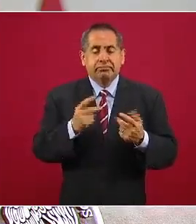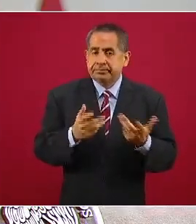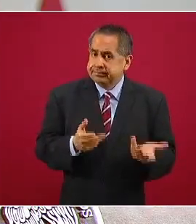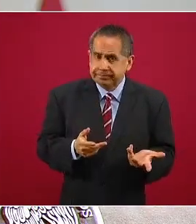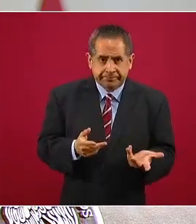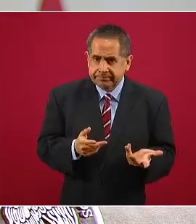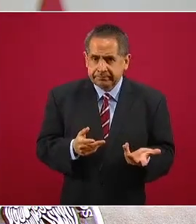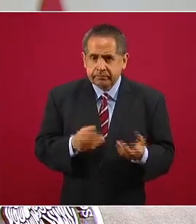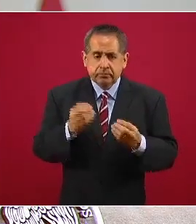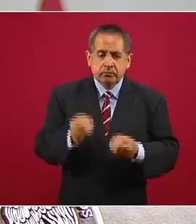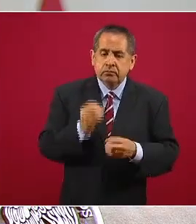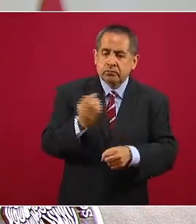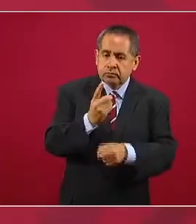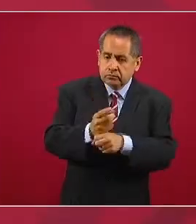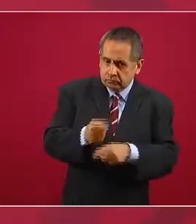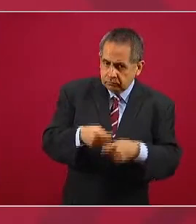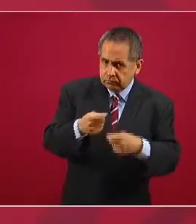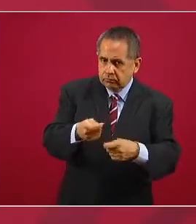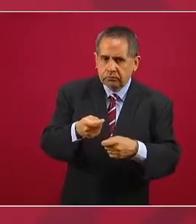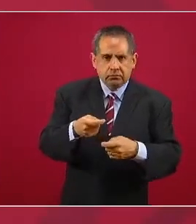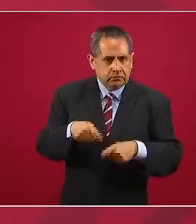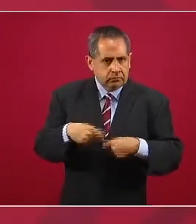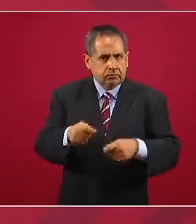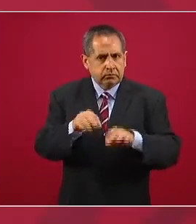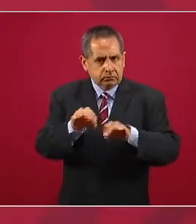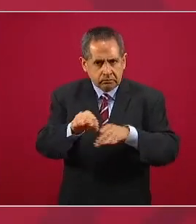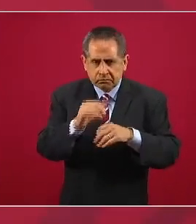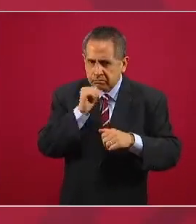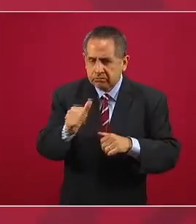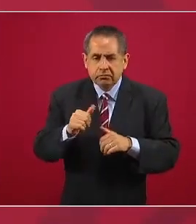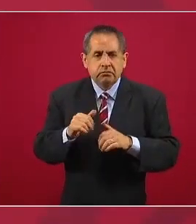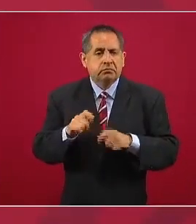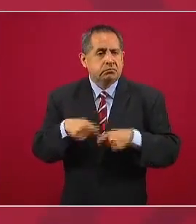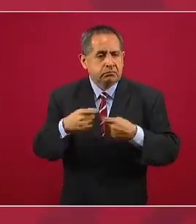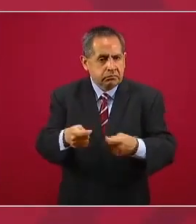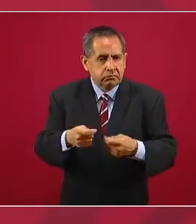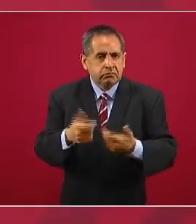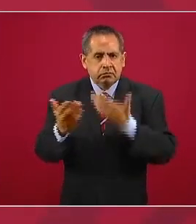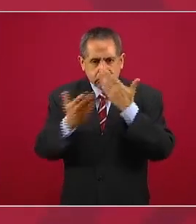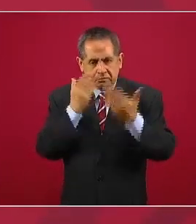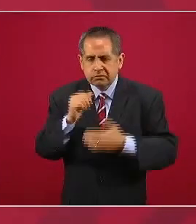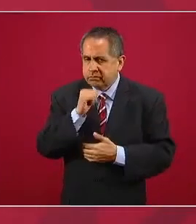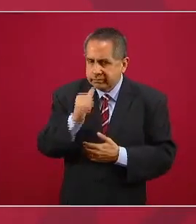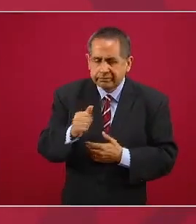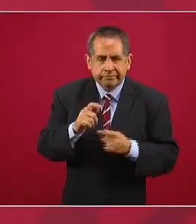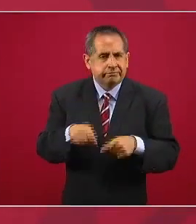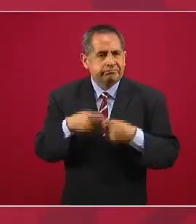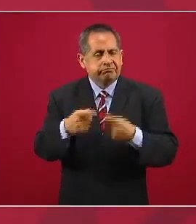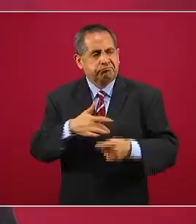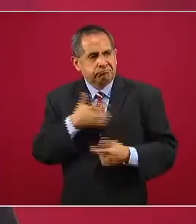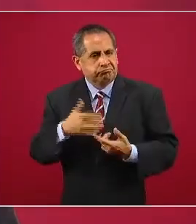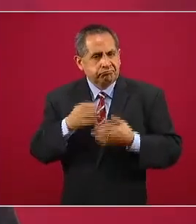no hay oportunidades de trabajo, de estudio, de bienestar.